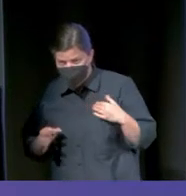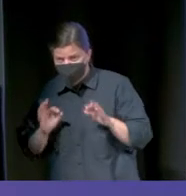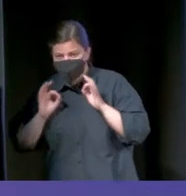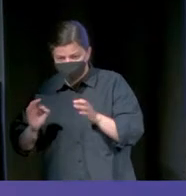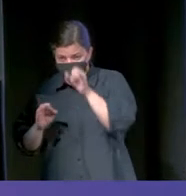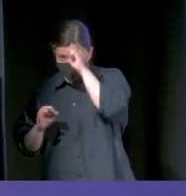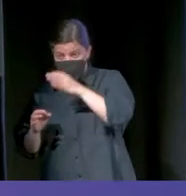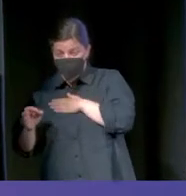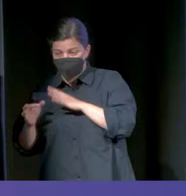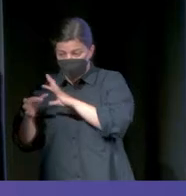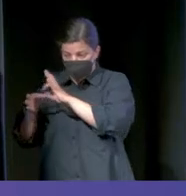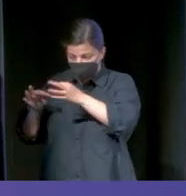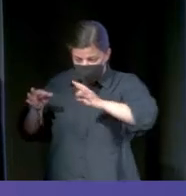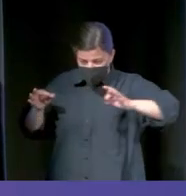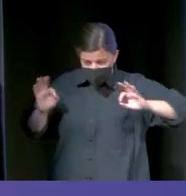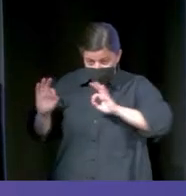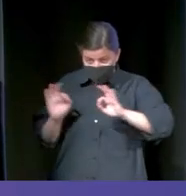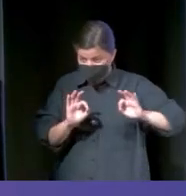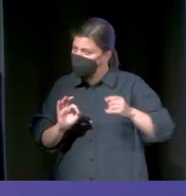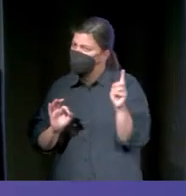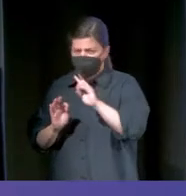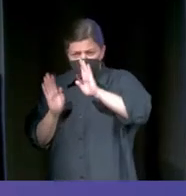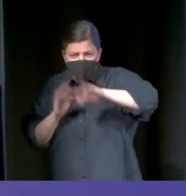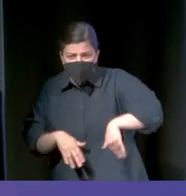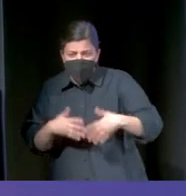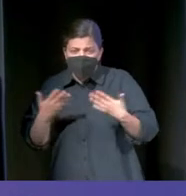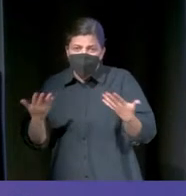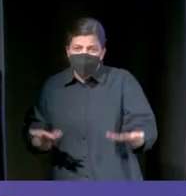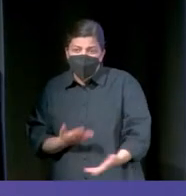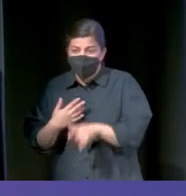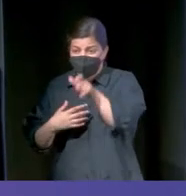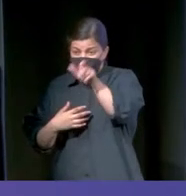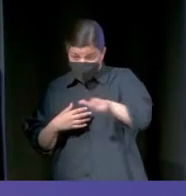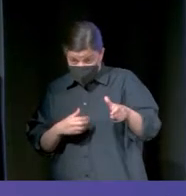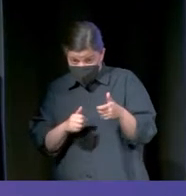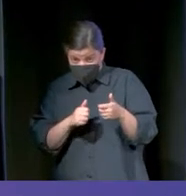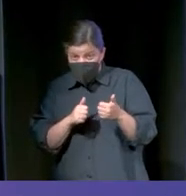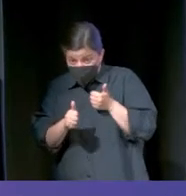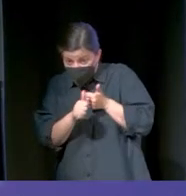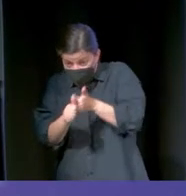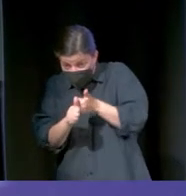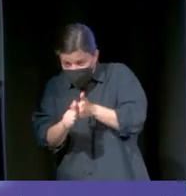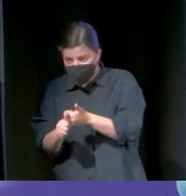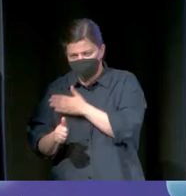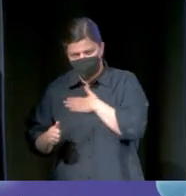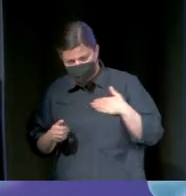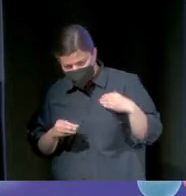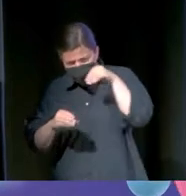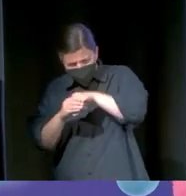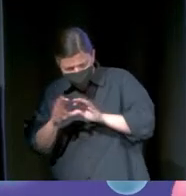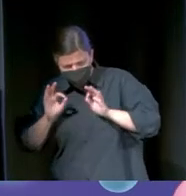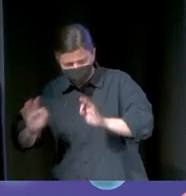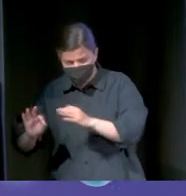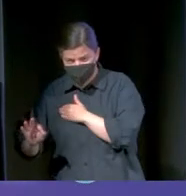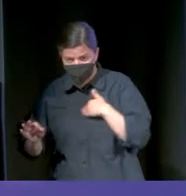mi instagram por esa línea sino porque al final la gente que te sigue te está pidiendo un contenido específico